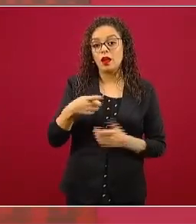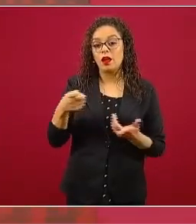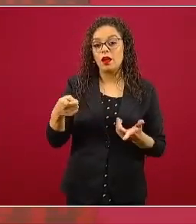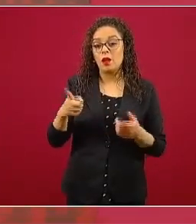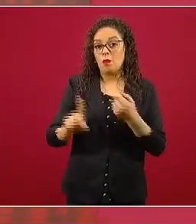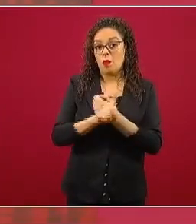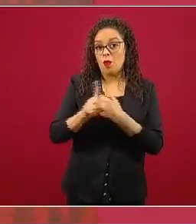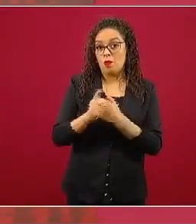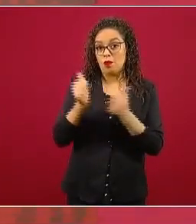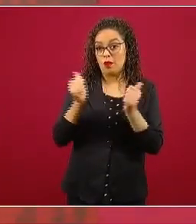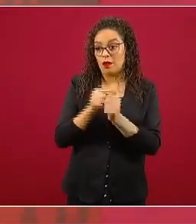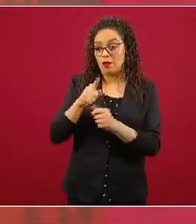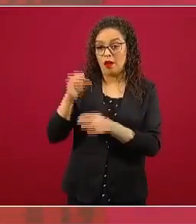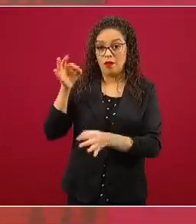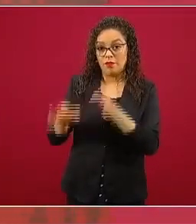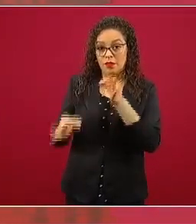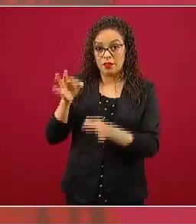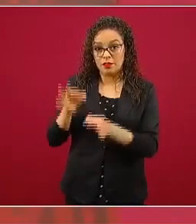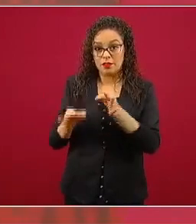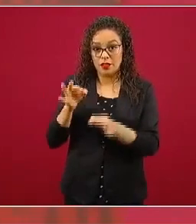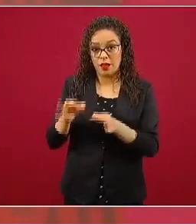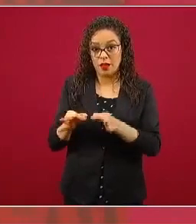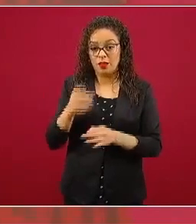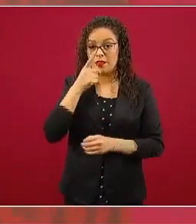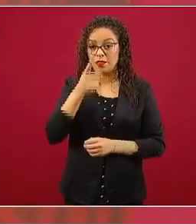porque muchos de sus patrocinadores